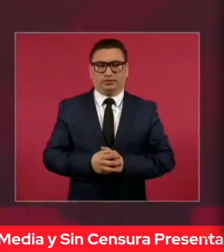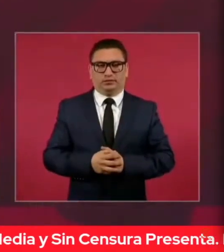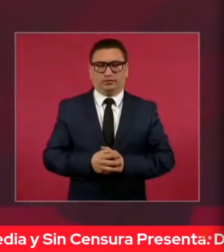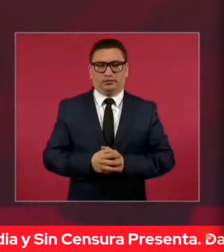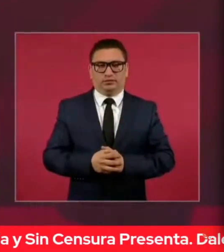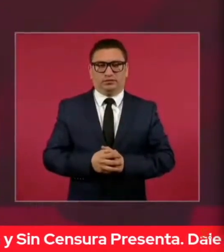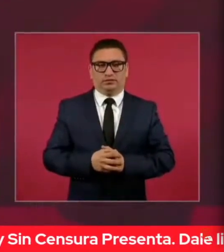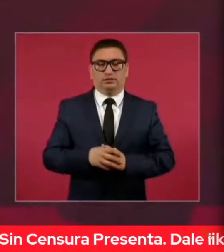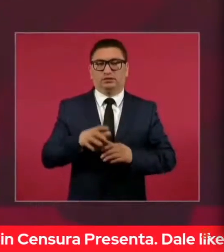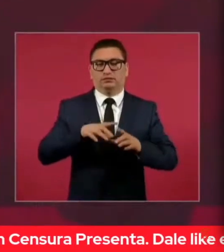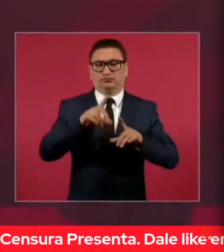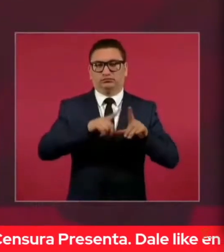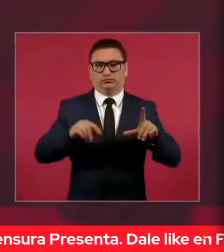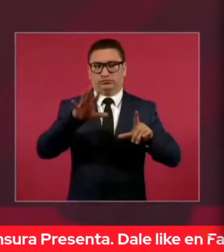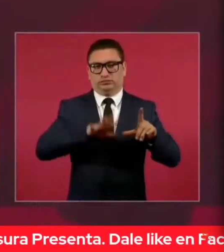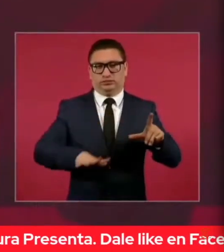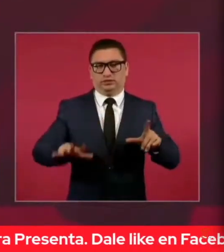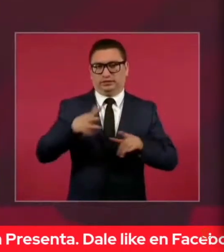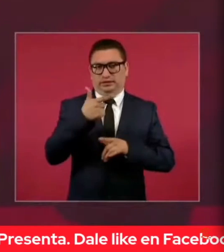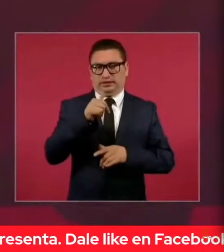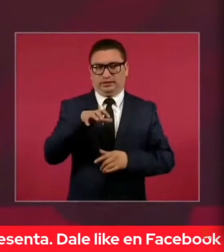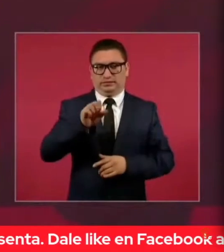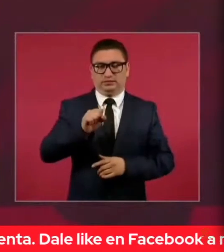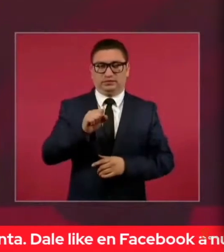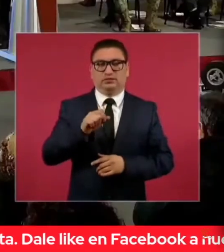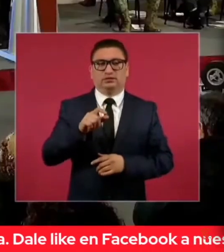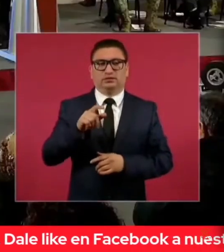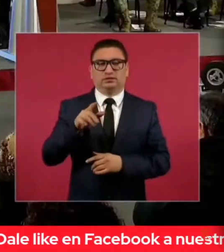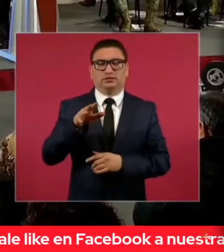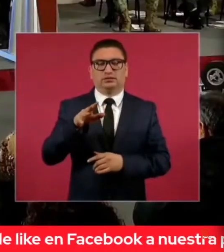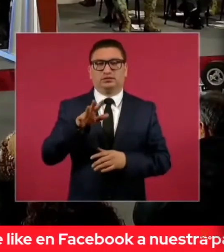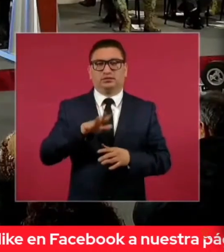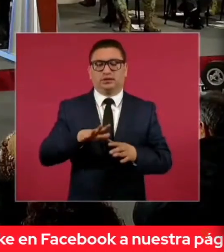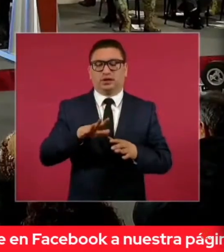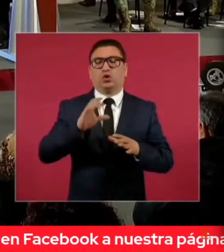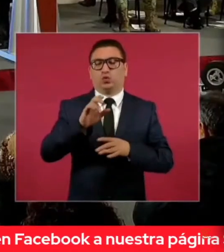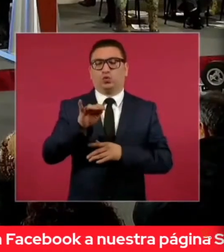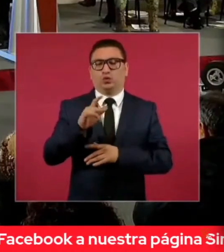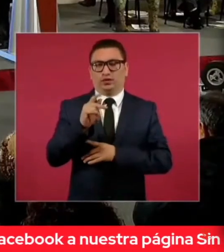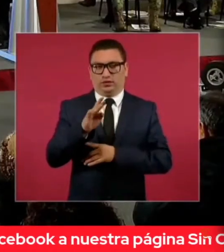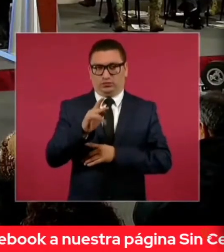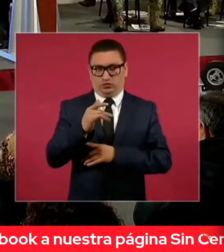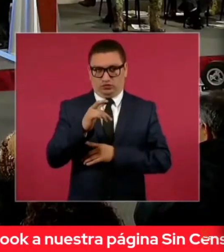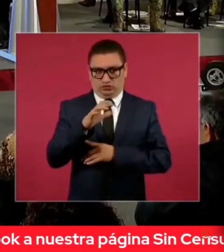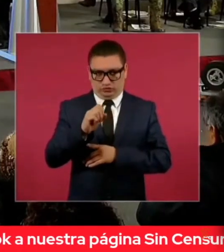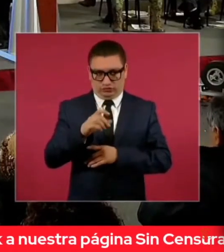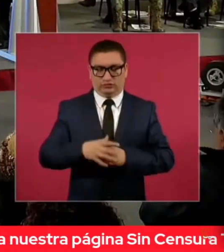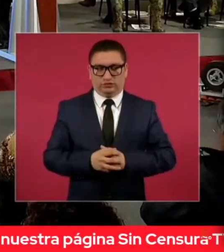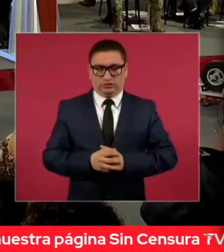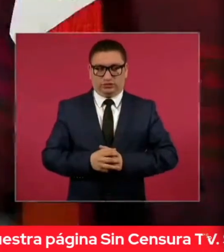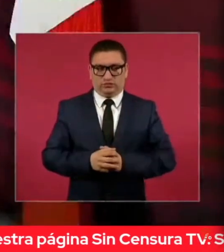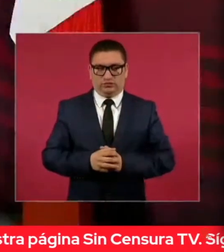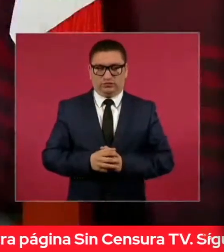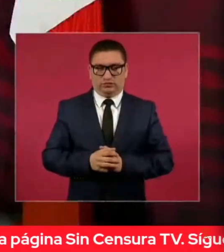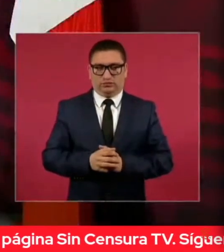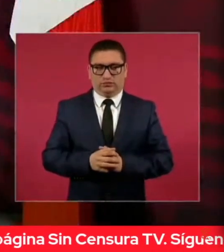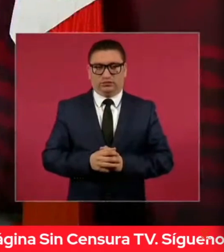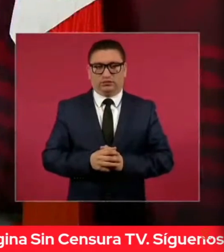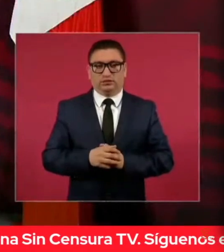la región esta gasera, La cuenca de Burgos. la cuenca de Burgos, en